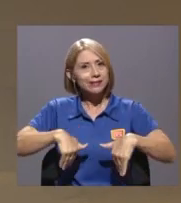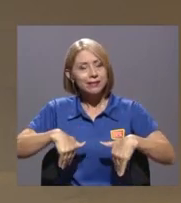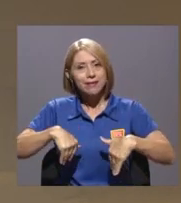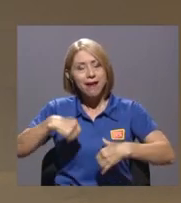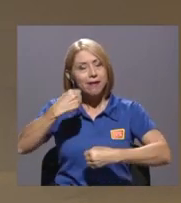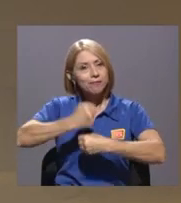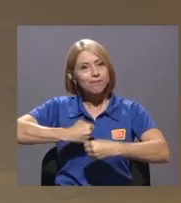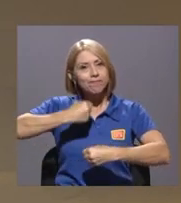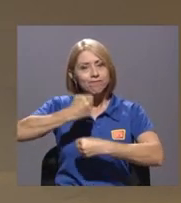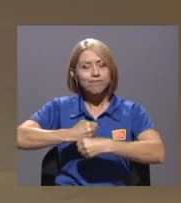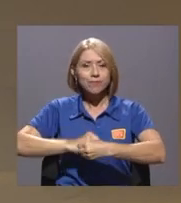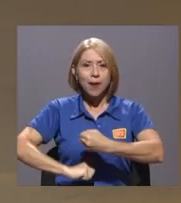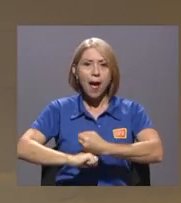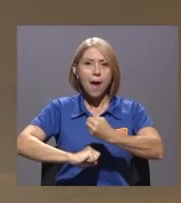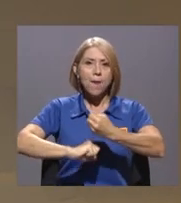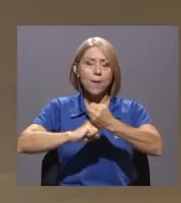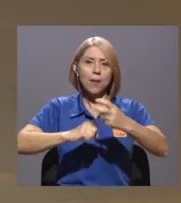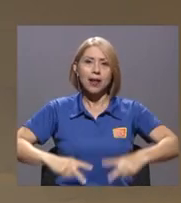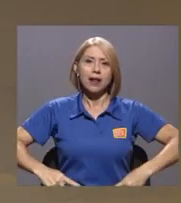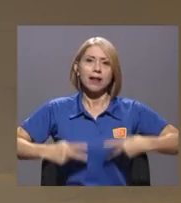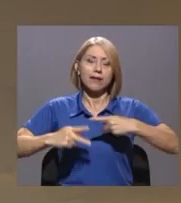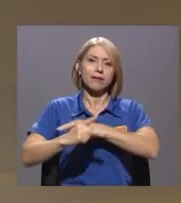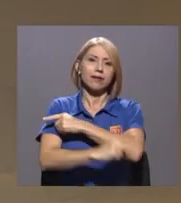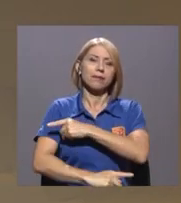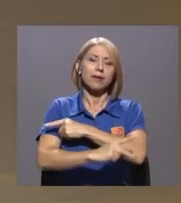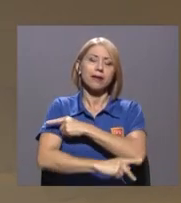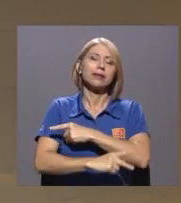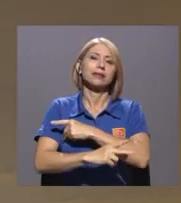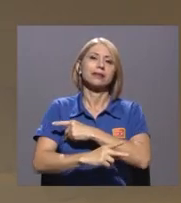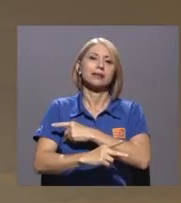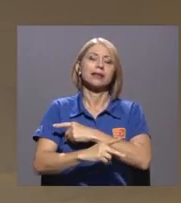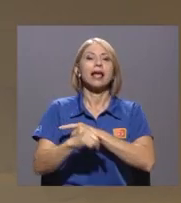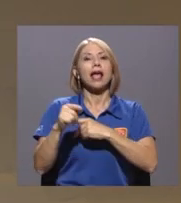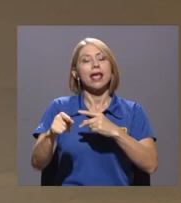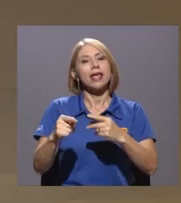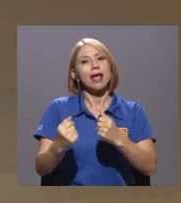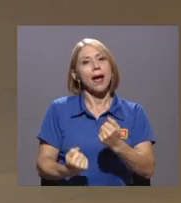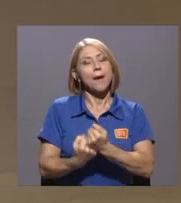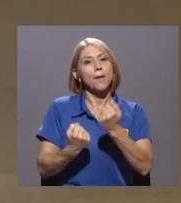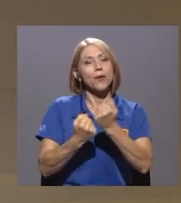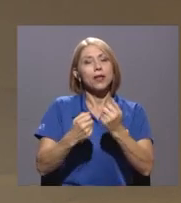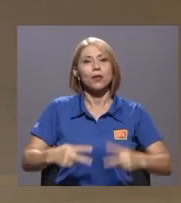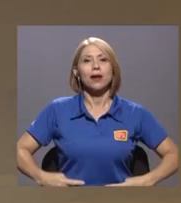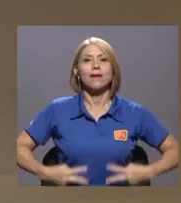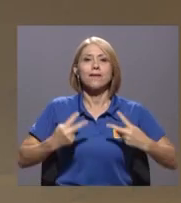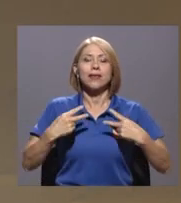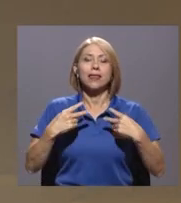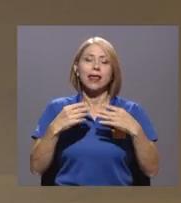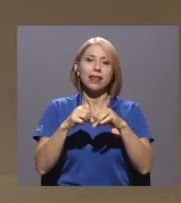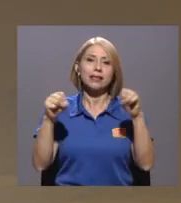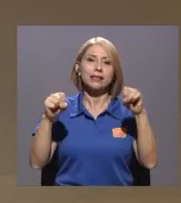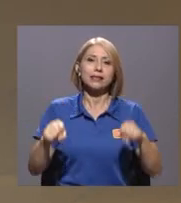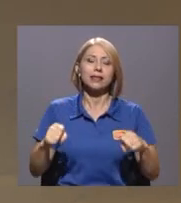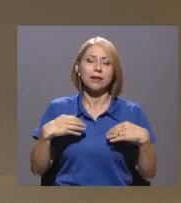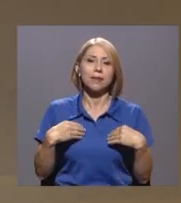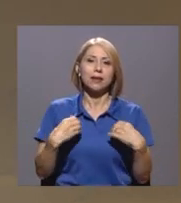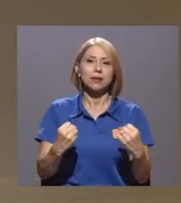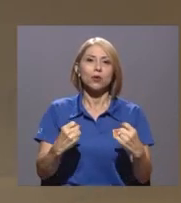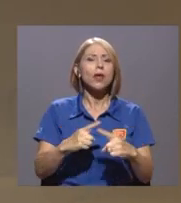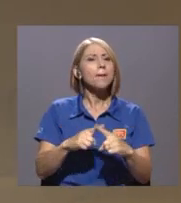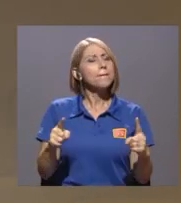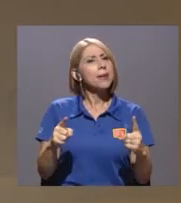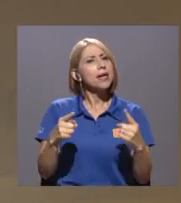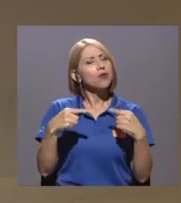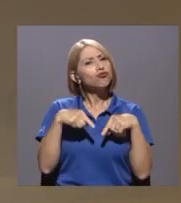la vida del país y más importante a la vida de su sistema de salud pero al mismo tiempo eso